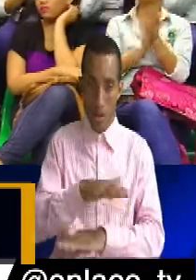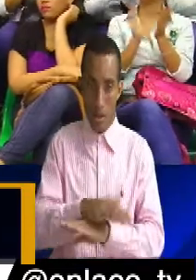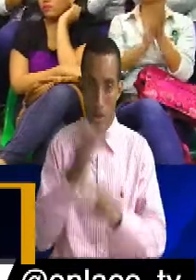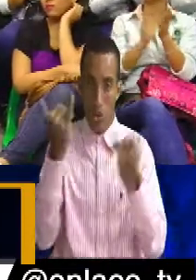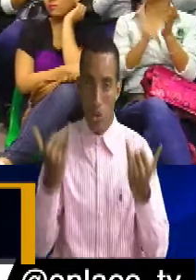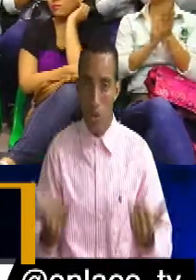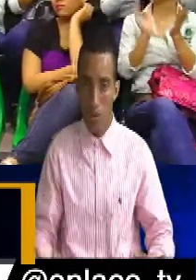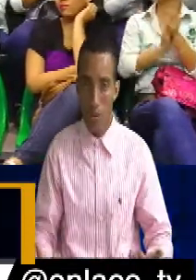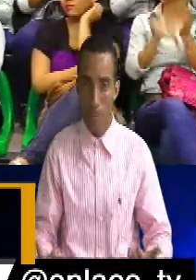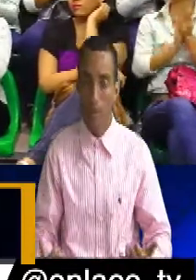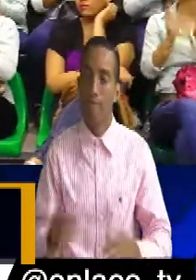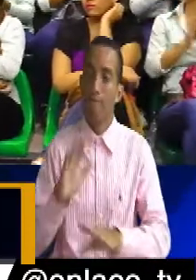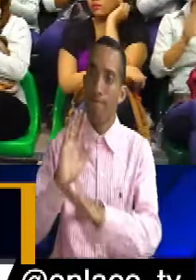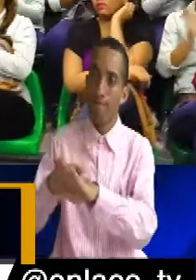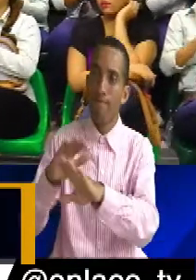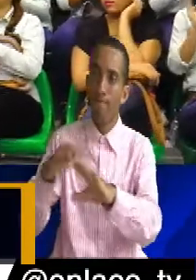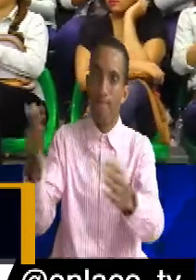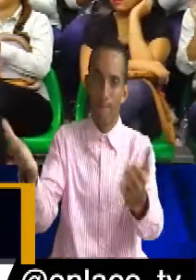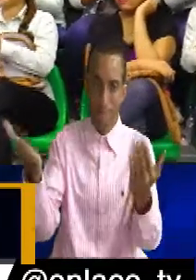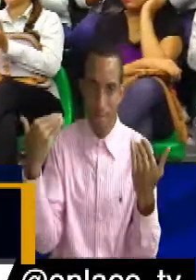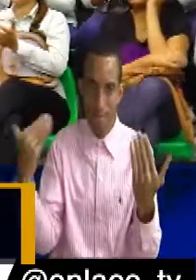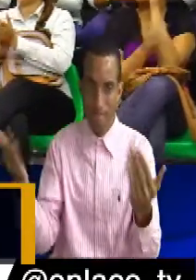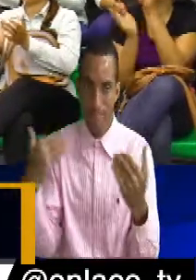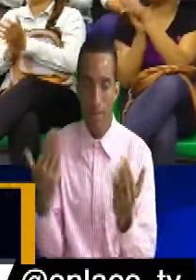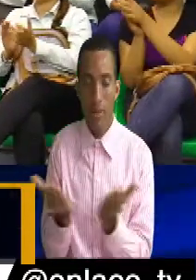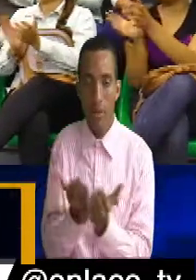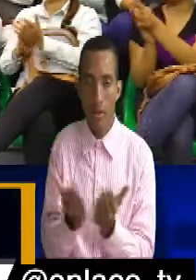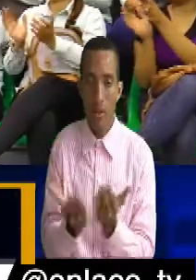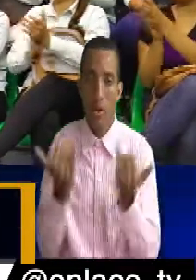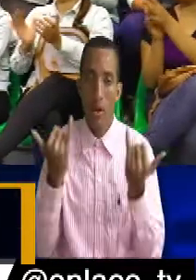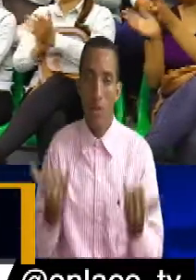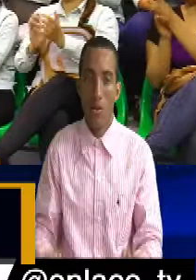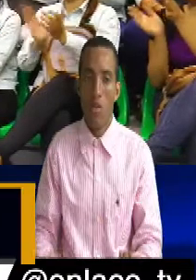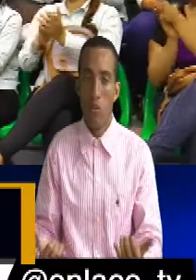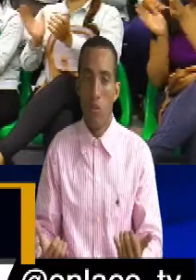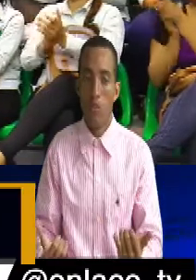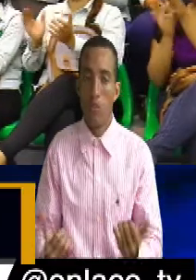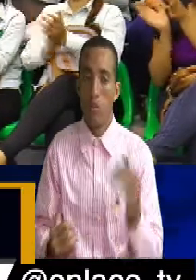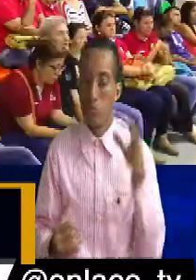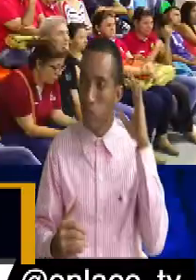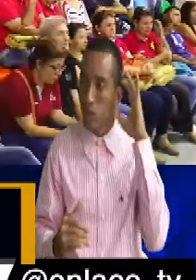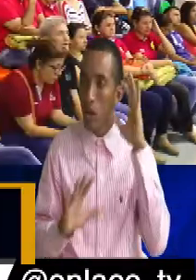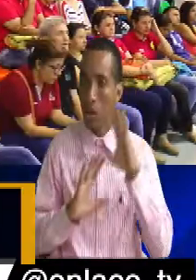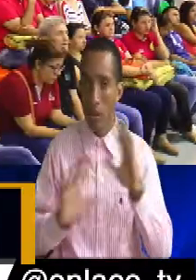convocando a los estudiantes que actualmente se encuentran beneficiándose